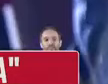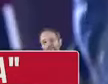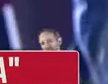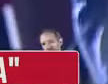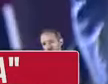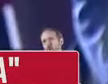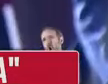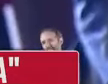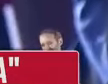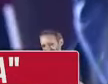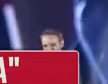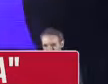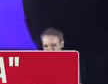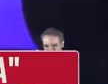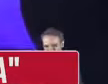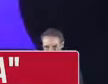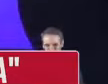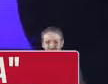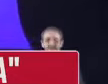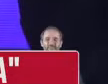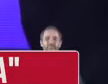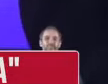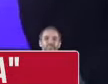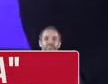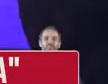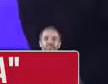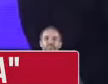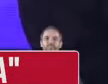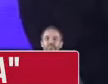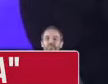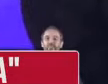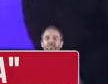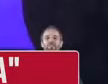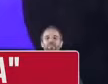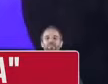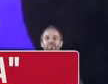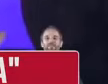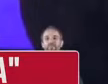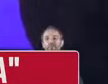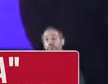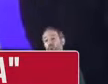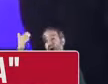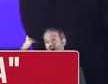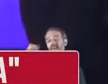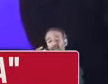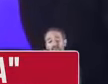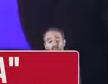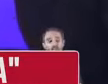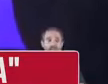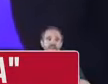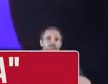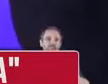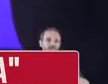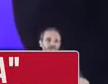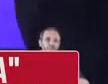y al pie como dicen los compañeros y compañeras cuando finalizaron los festejos del bicentenario